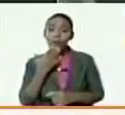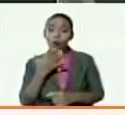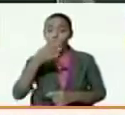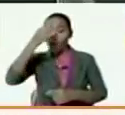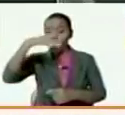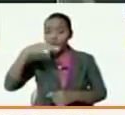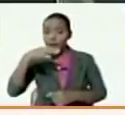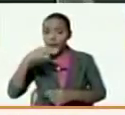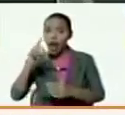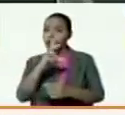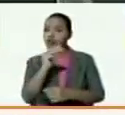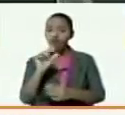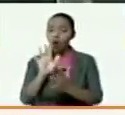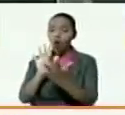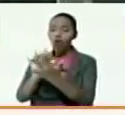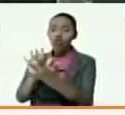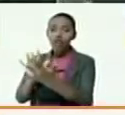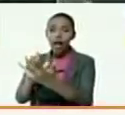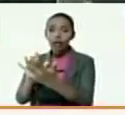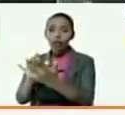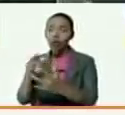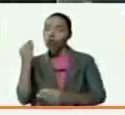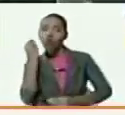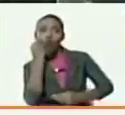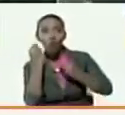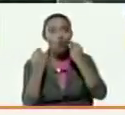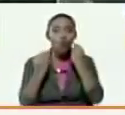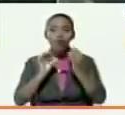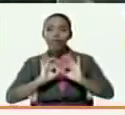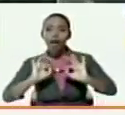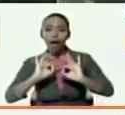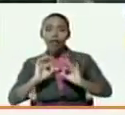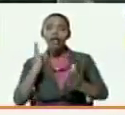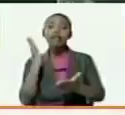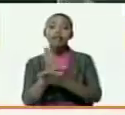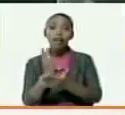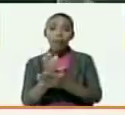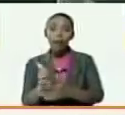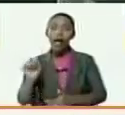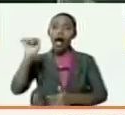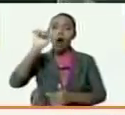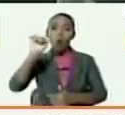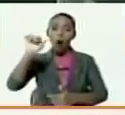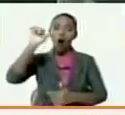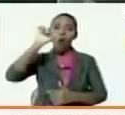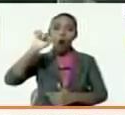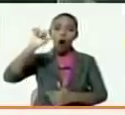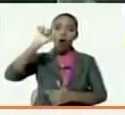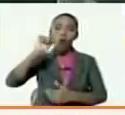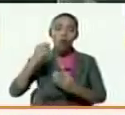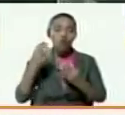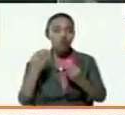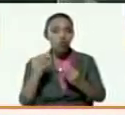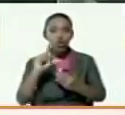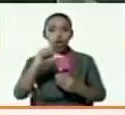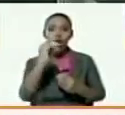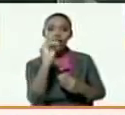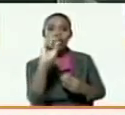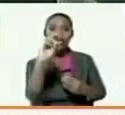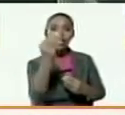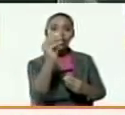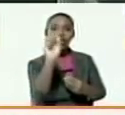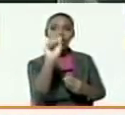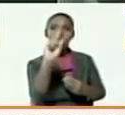gripe, debe quedarse en su casa guardando reposo, tomando bastante líquido. Si usted nota síntomas como